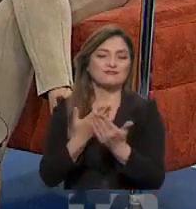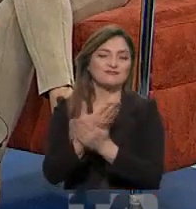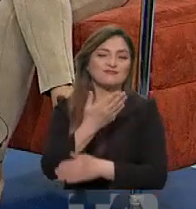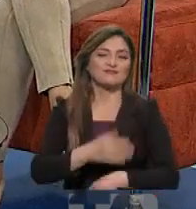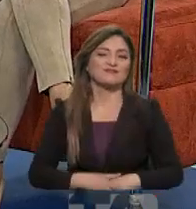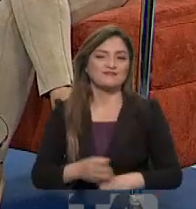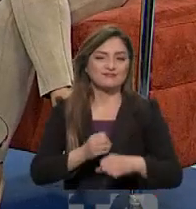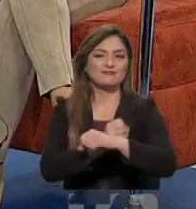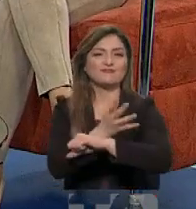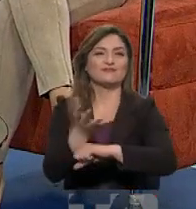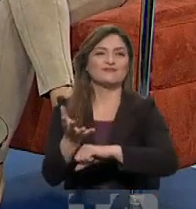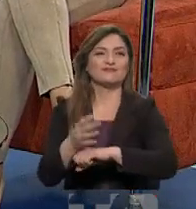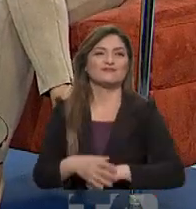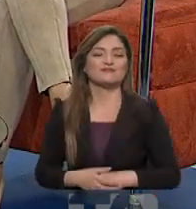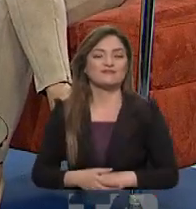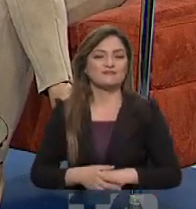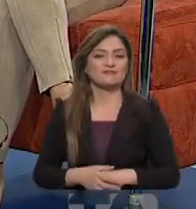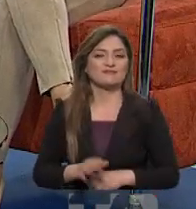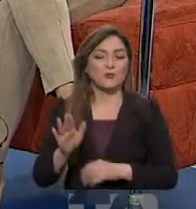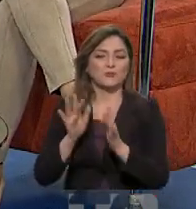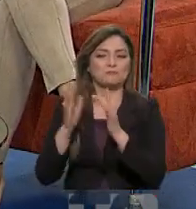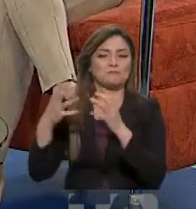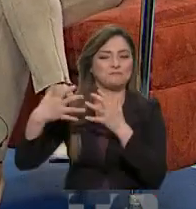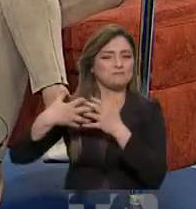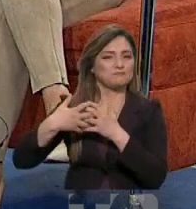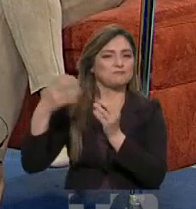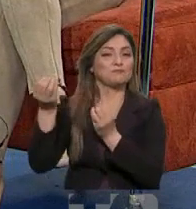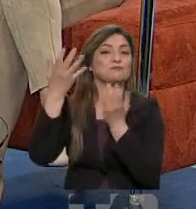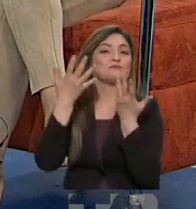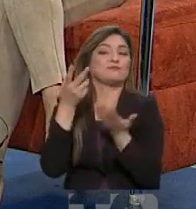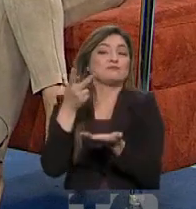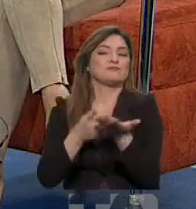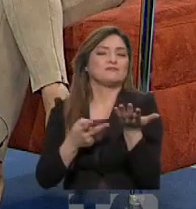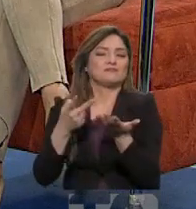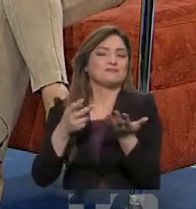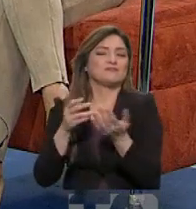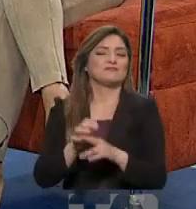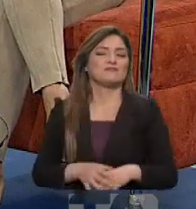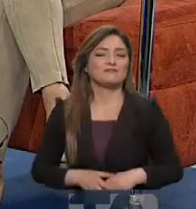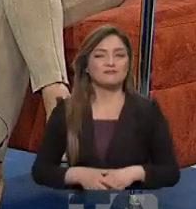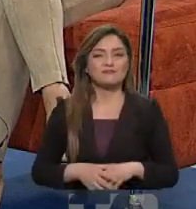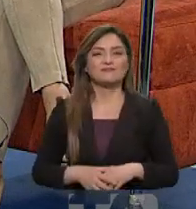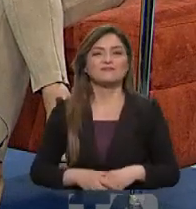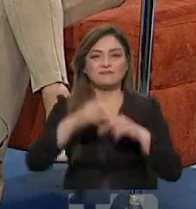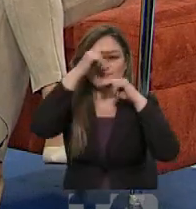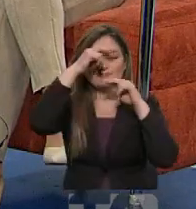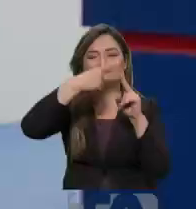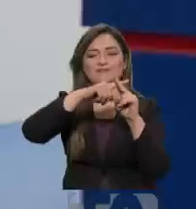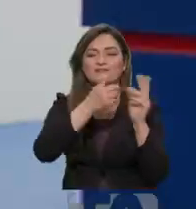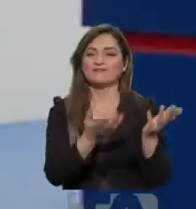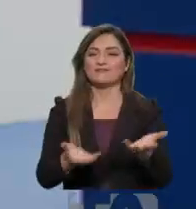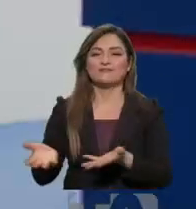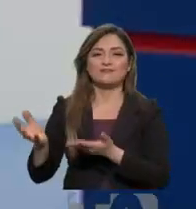Fer, por esas recomendaciones. En breve también volveremos contigo para que nos cuentes las novedades desde exteriores. Comenzamos aquí con las noticias.